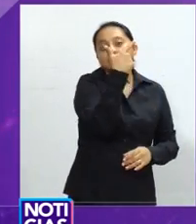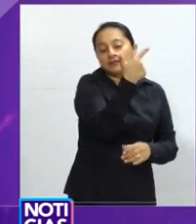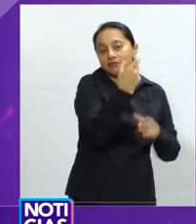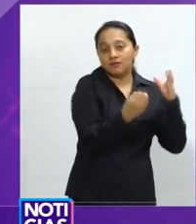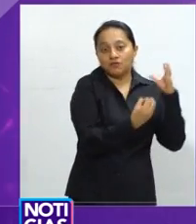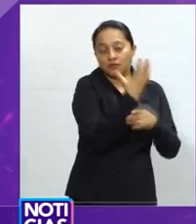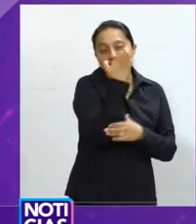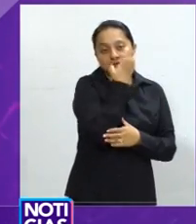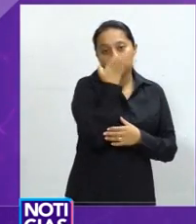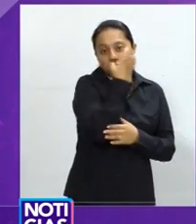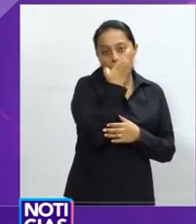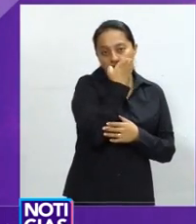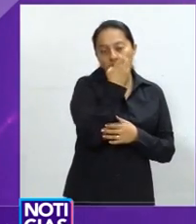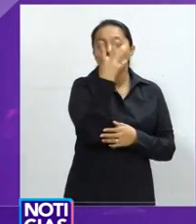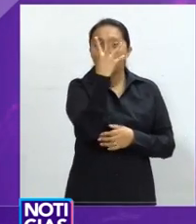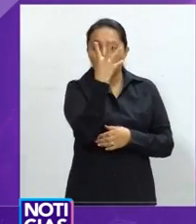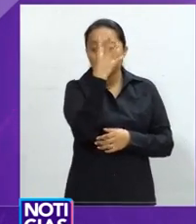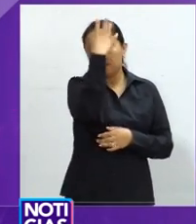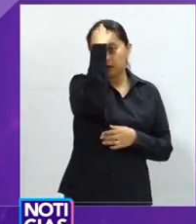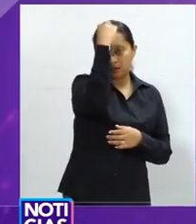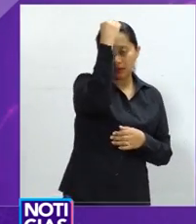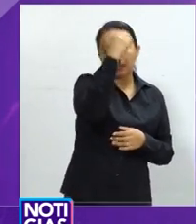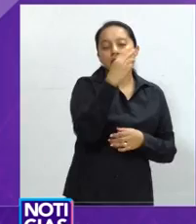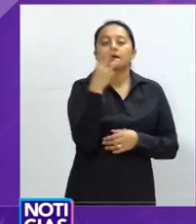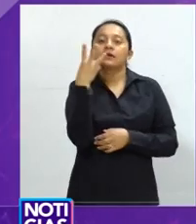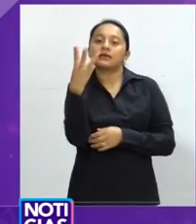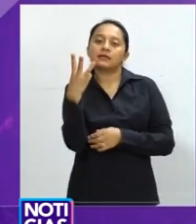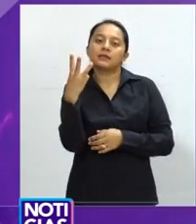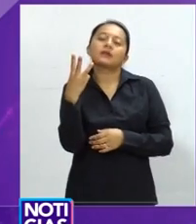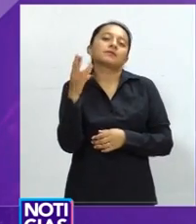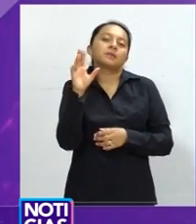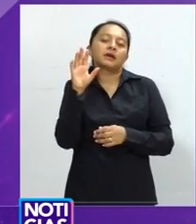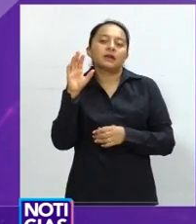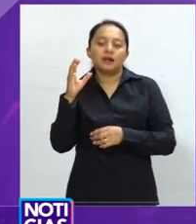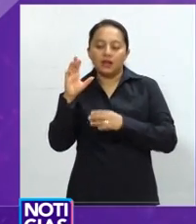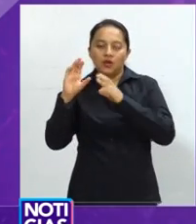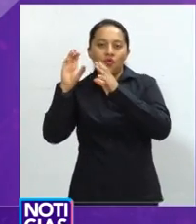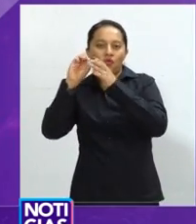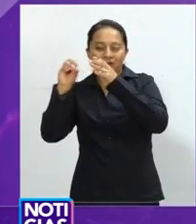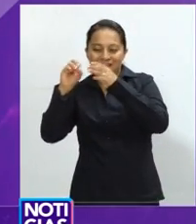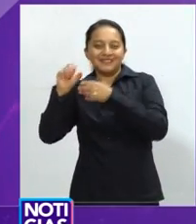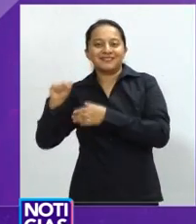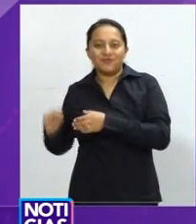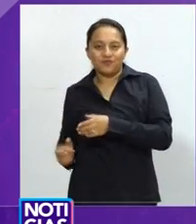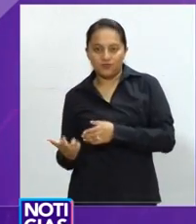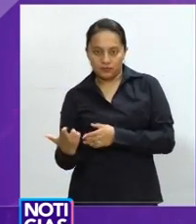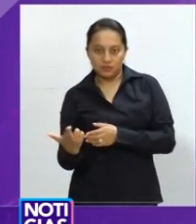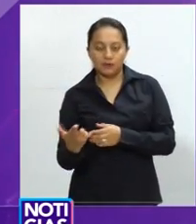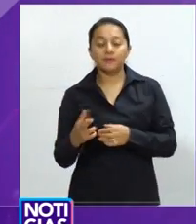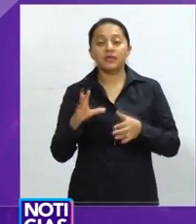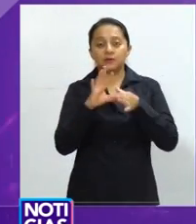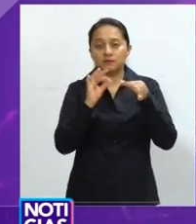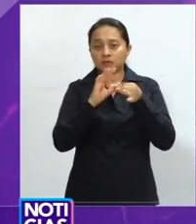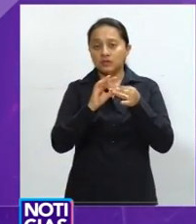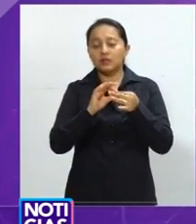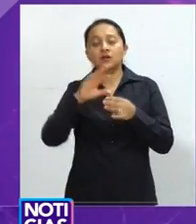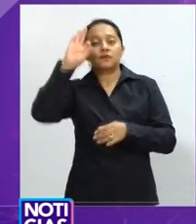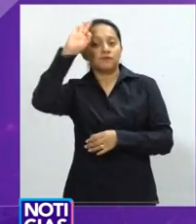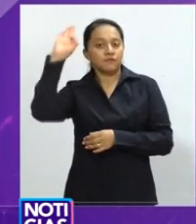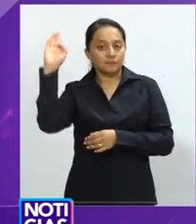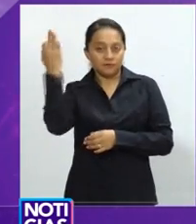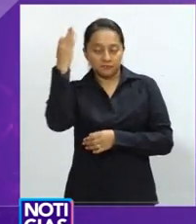por parte de un cb que ha hecho se ha hecho el planteamiento midiendo con la misma vara tanto lo que san juan del río